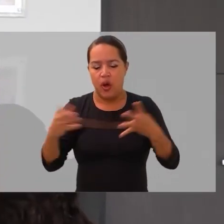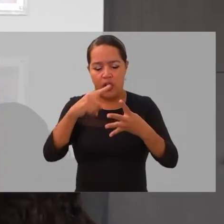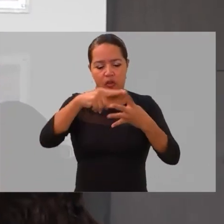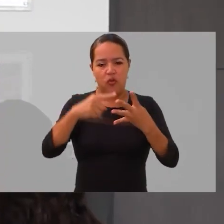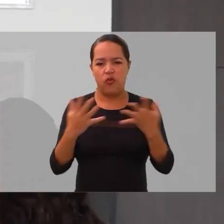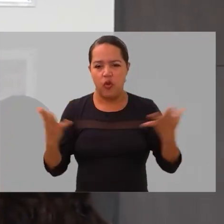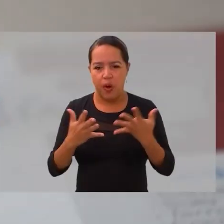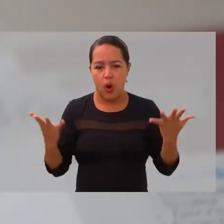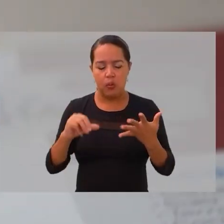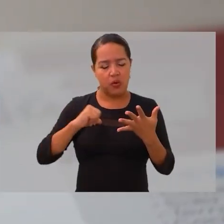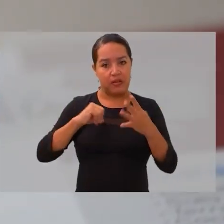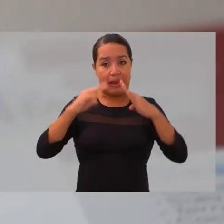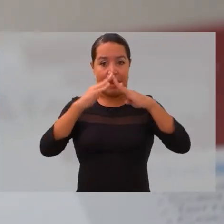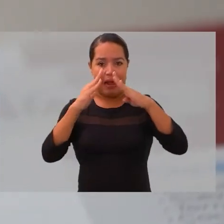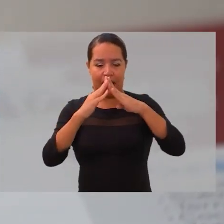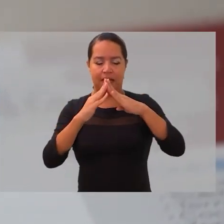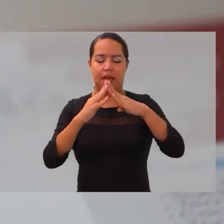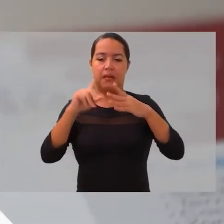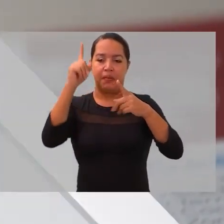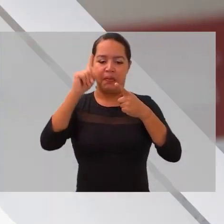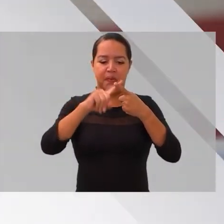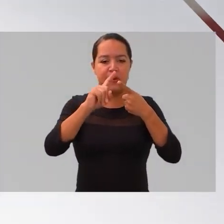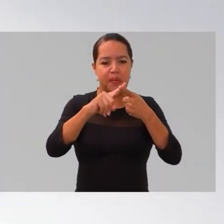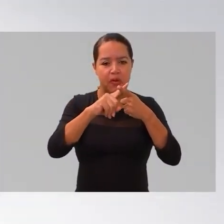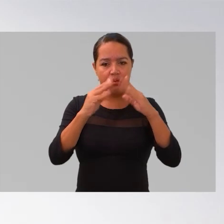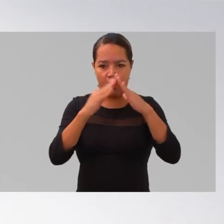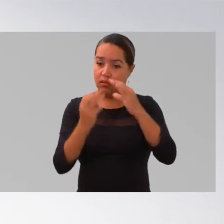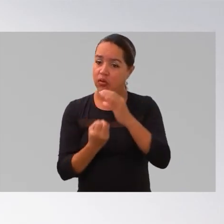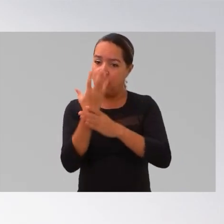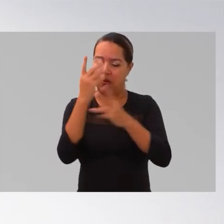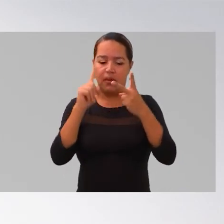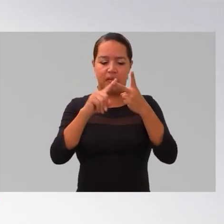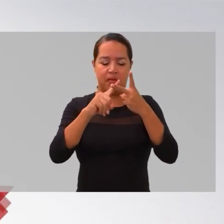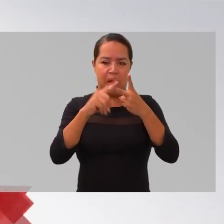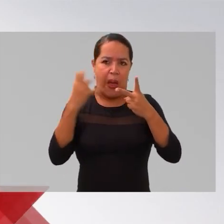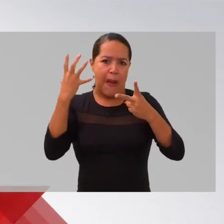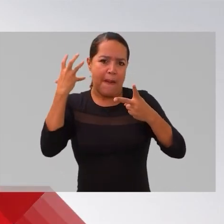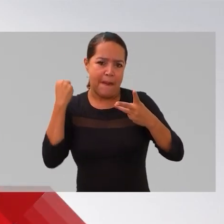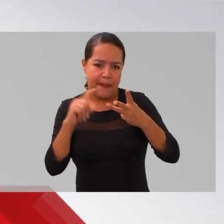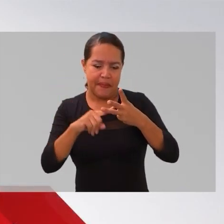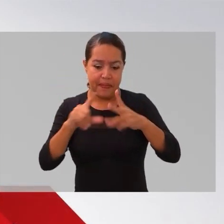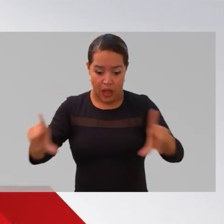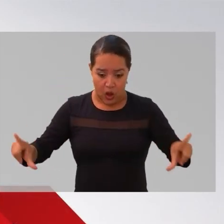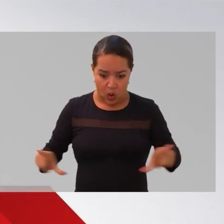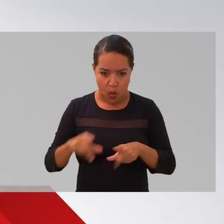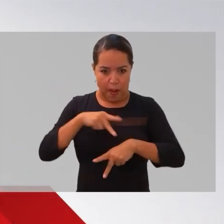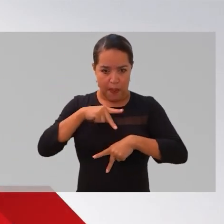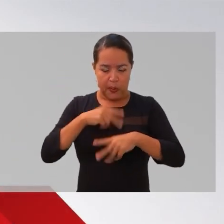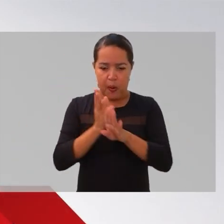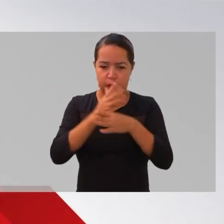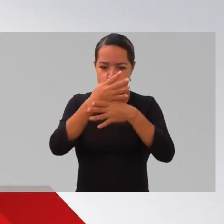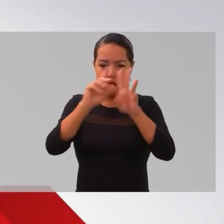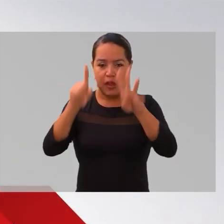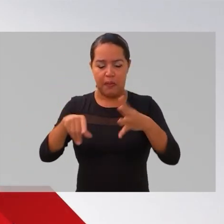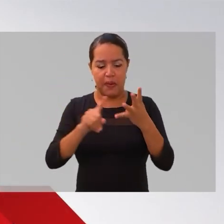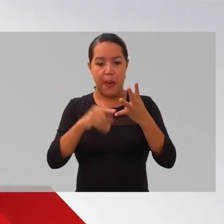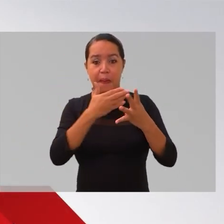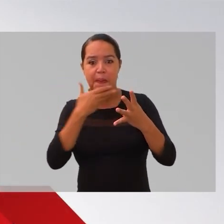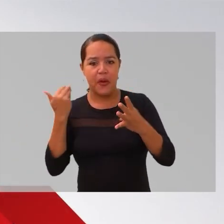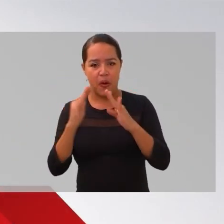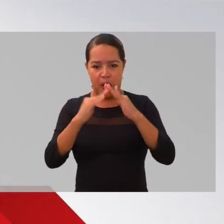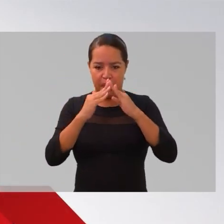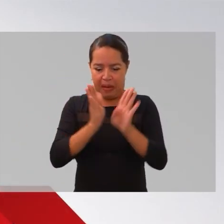cuatro modalidades de subsidio de vivienda. Vivienda nueva Vivienda usada Construcción en sitio propio Y